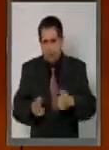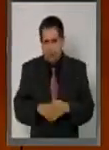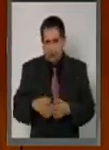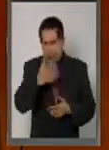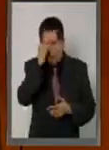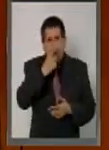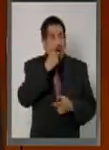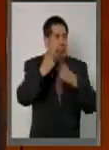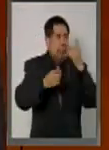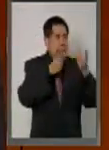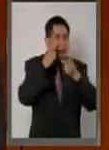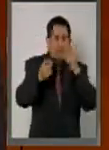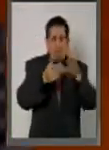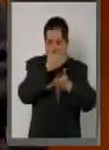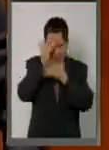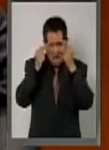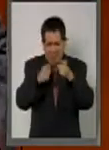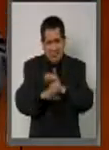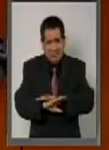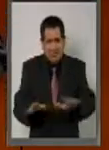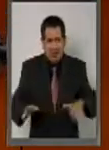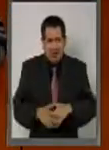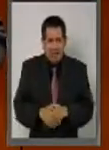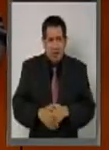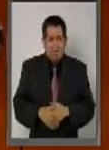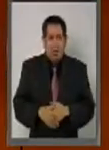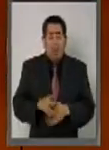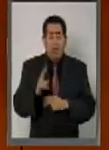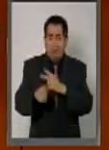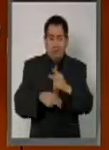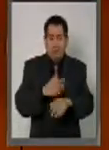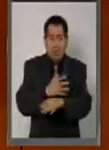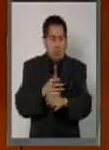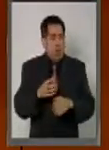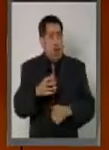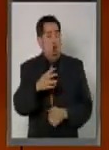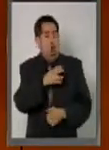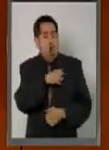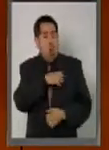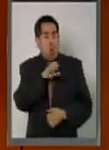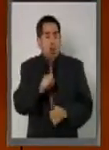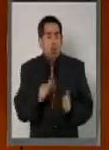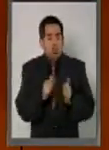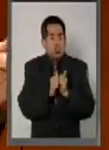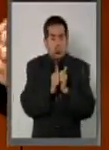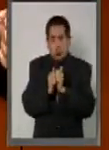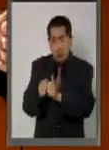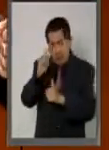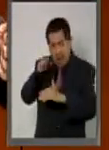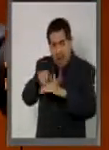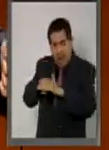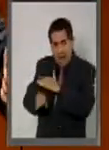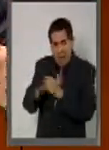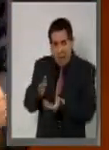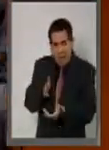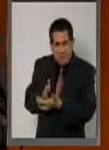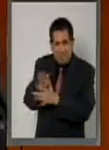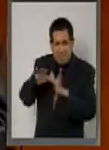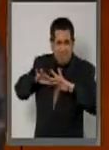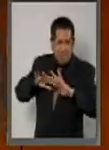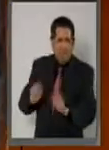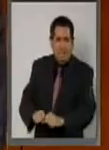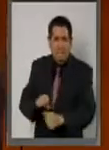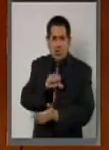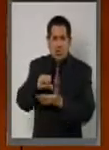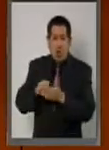lo que han hecho. Van a acompañar al Comando Sur a invadir Centroamérica.